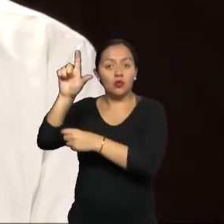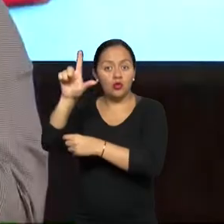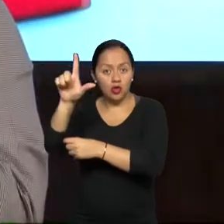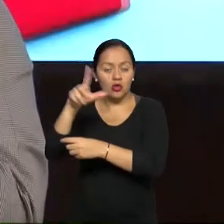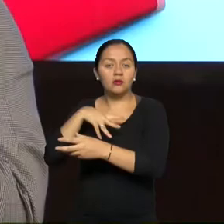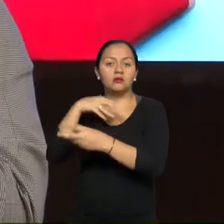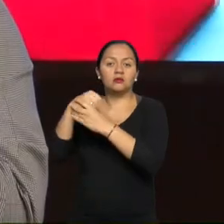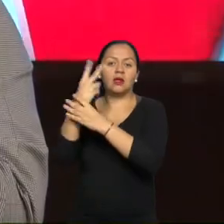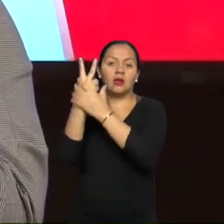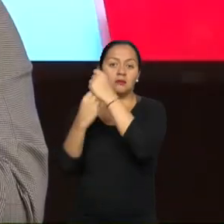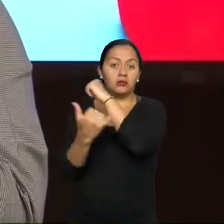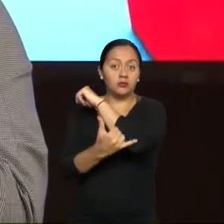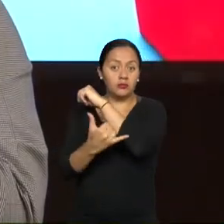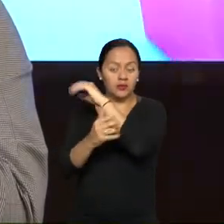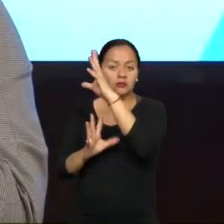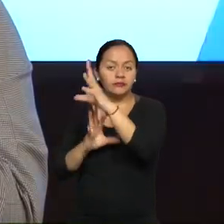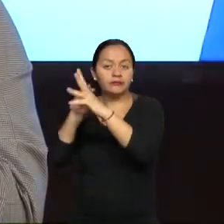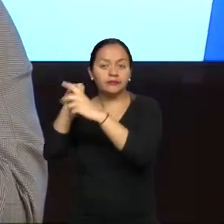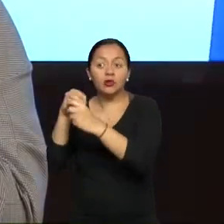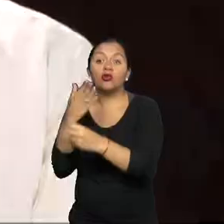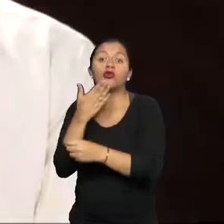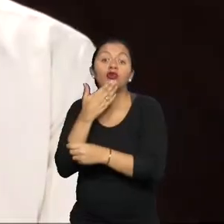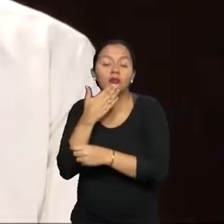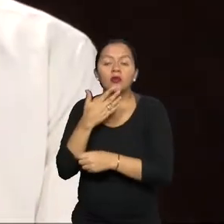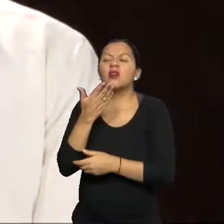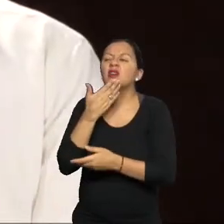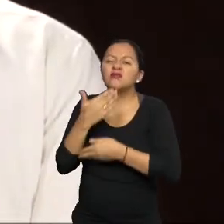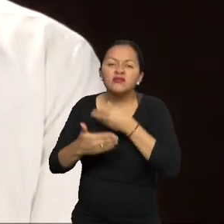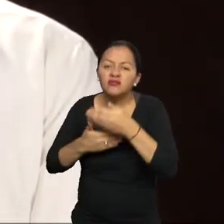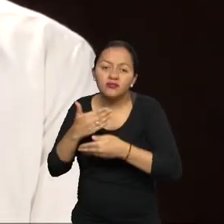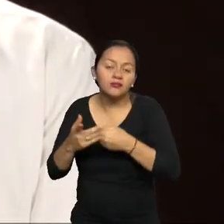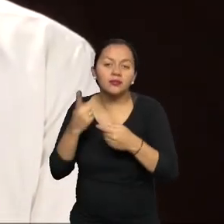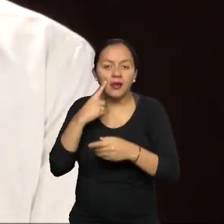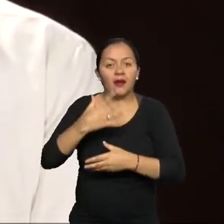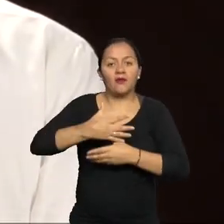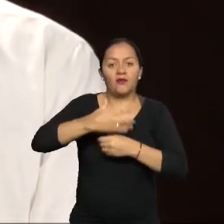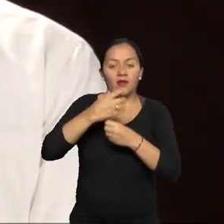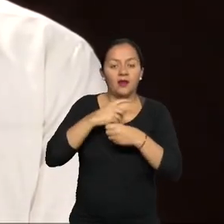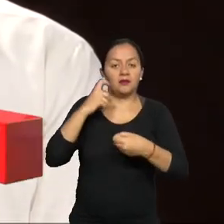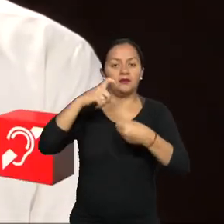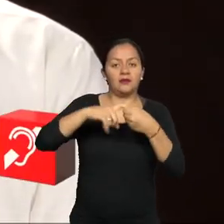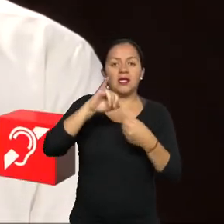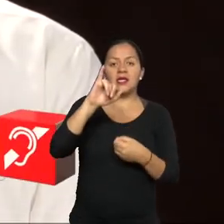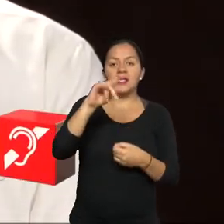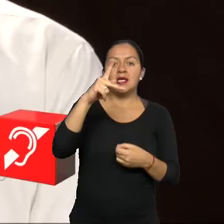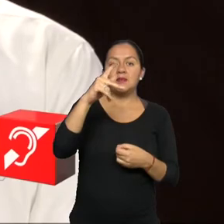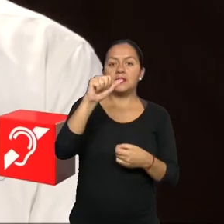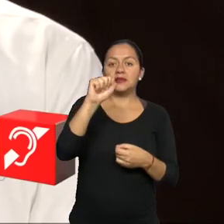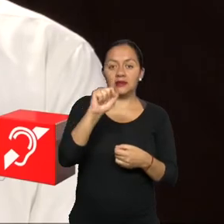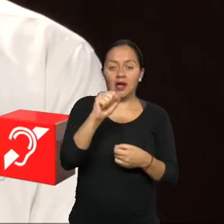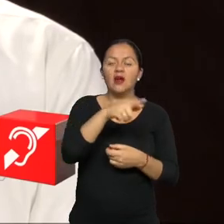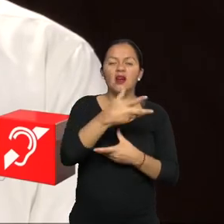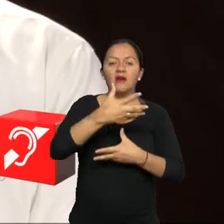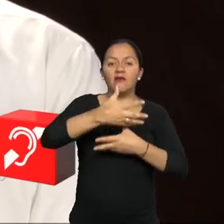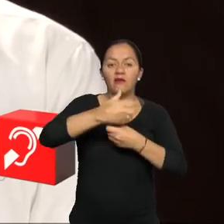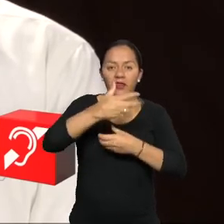Entonces, ya tenemos unos prospectos. Ahora, que potenciamos es que somos federados a la IPSA. La IPSA es la Federación Internacional de Deportes Parasiegos en